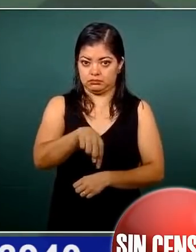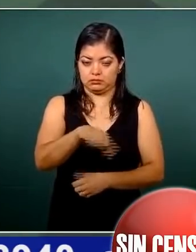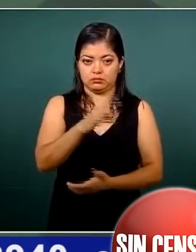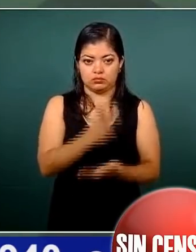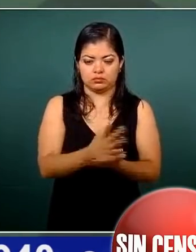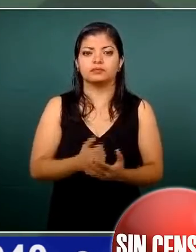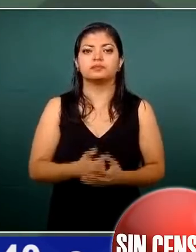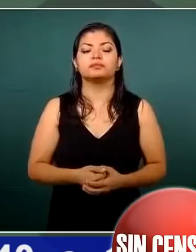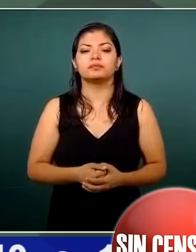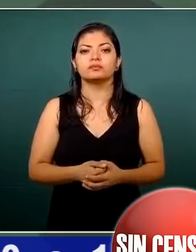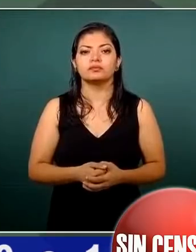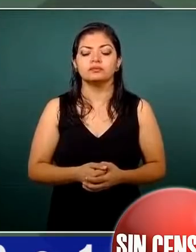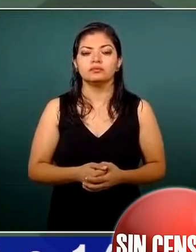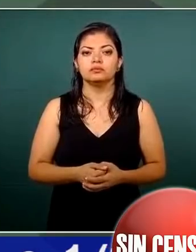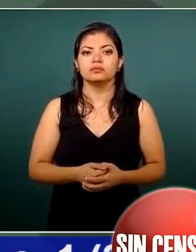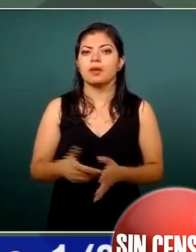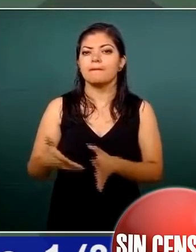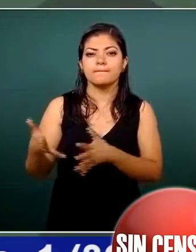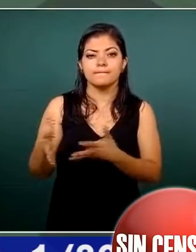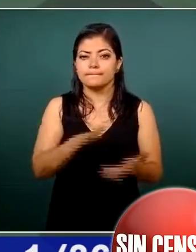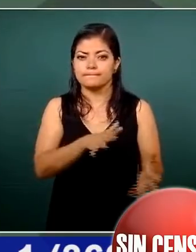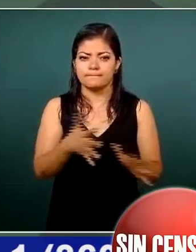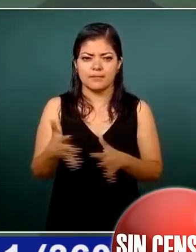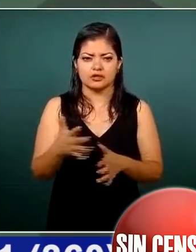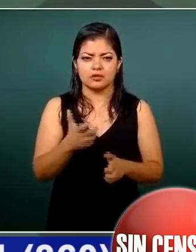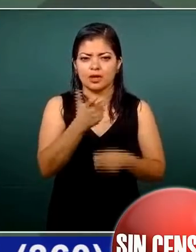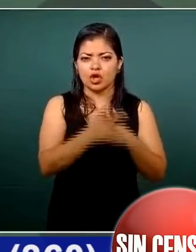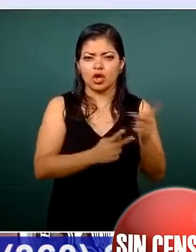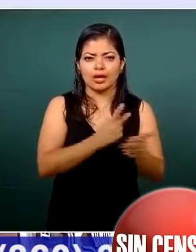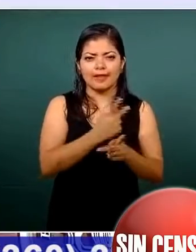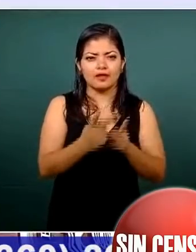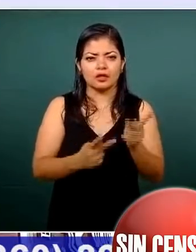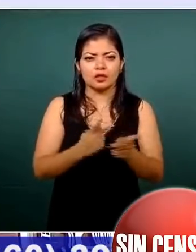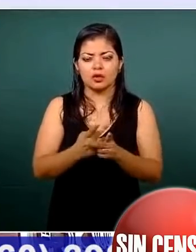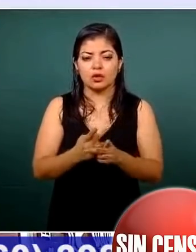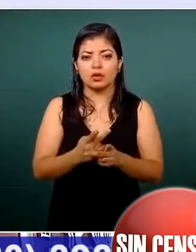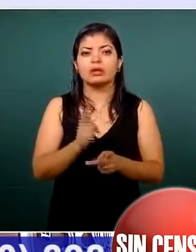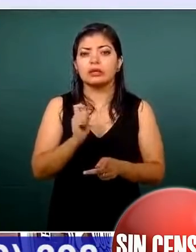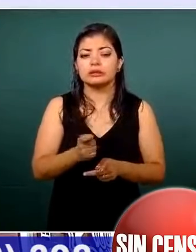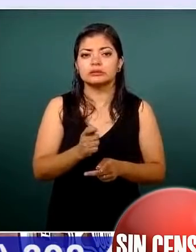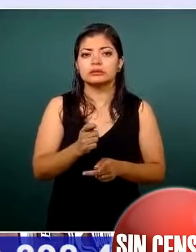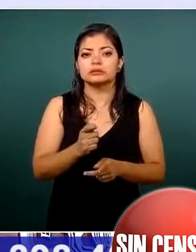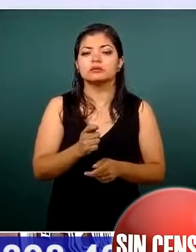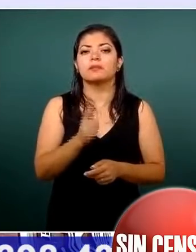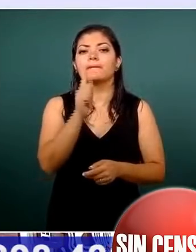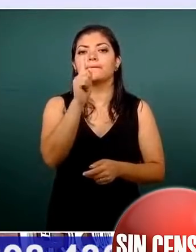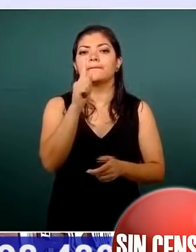tenemos estimado en créditos son 1,000 millones de pesos,